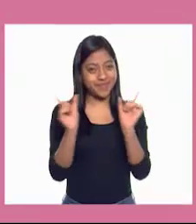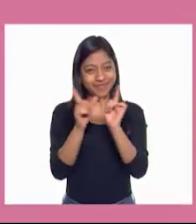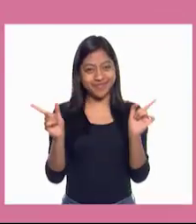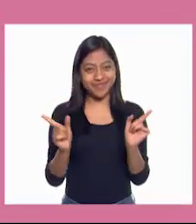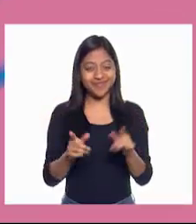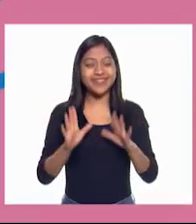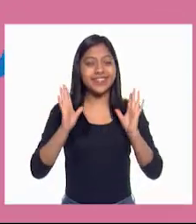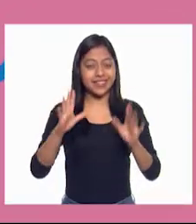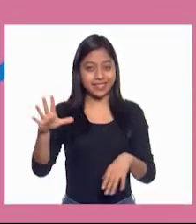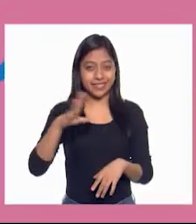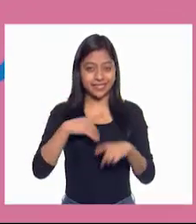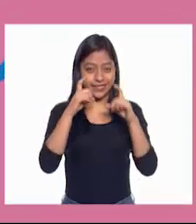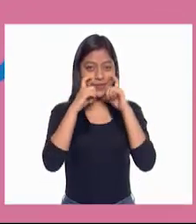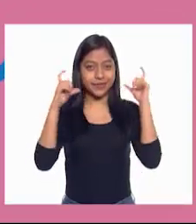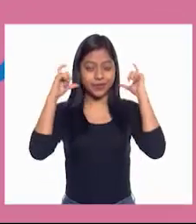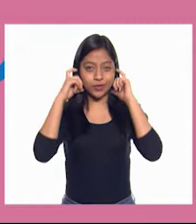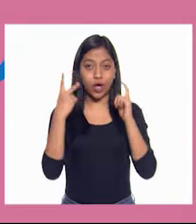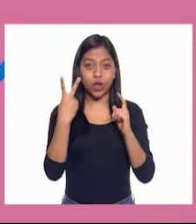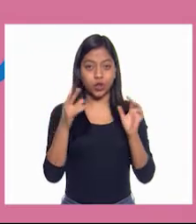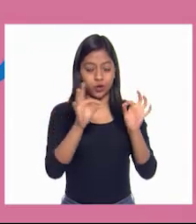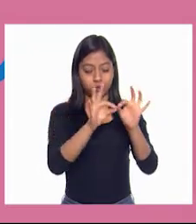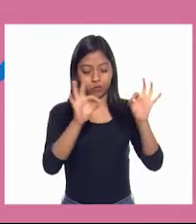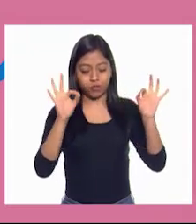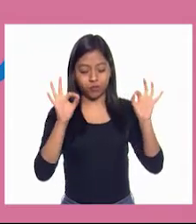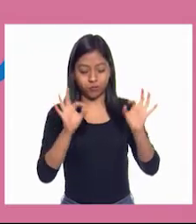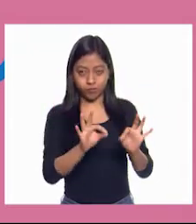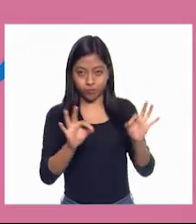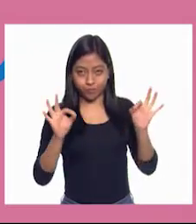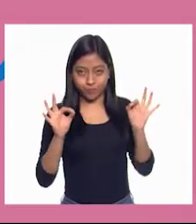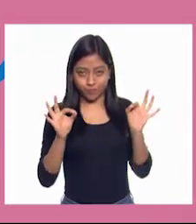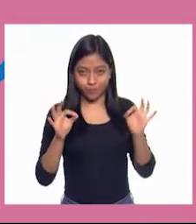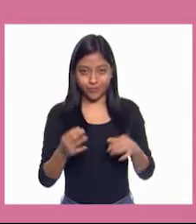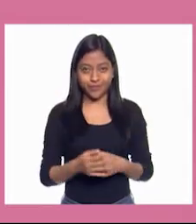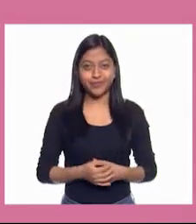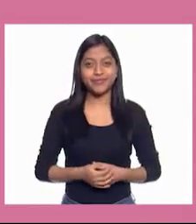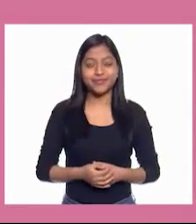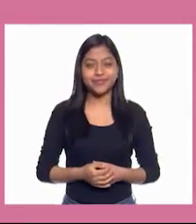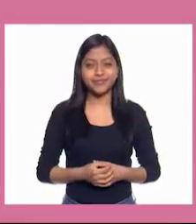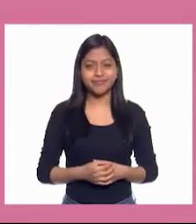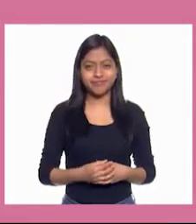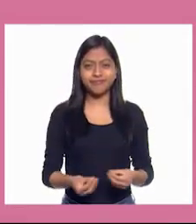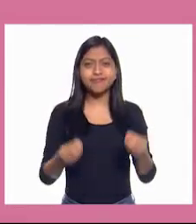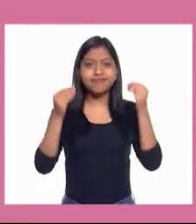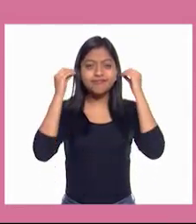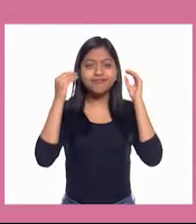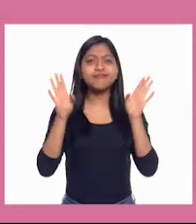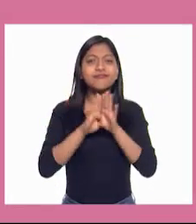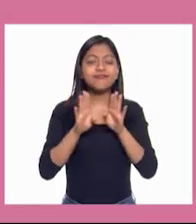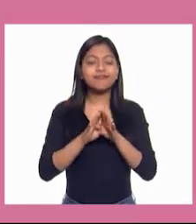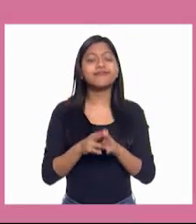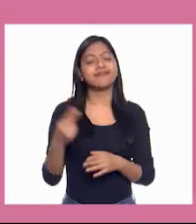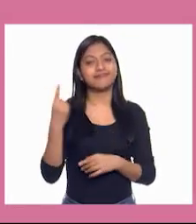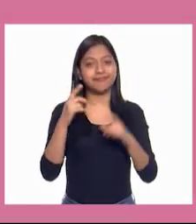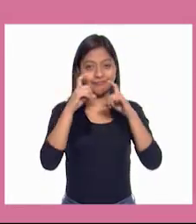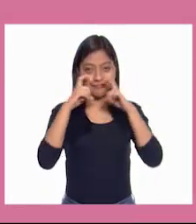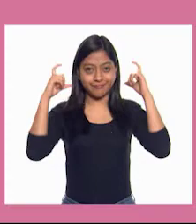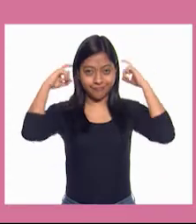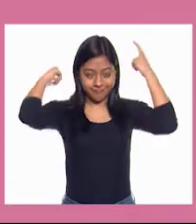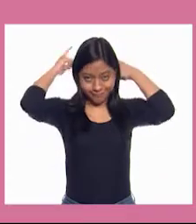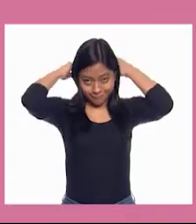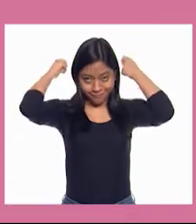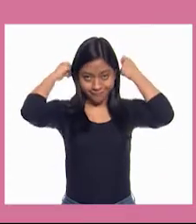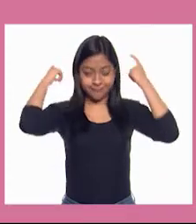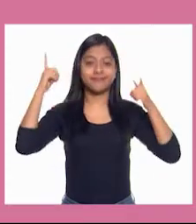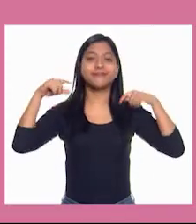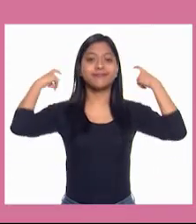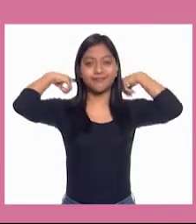¡Listo! Ya tienes un cubrebocas con 2 pares de cuerdas. Para colocártelo, deberás amarrar las cuerdas sobre